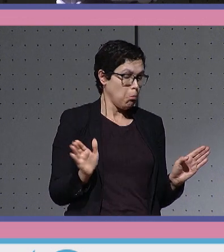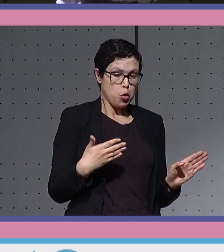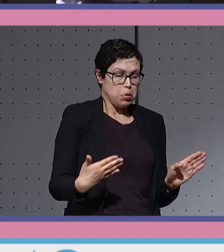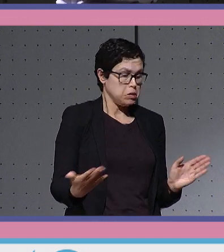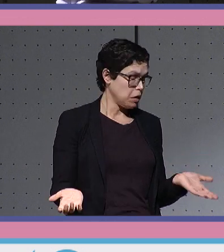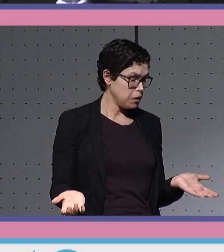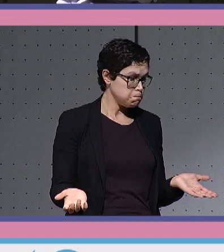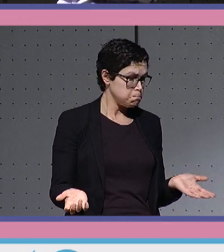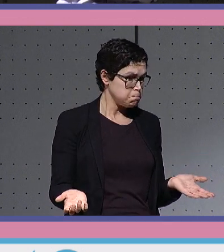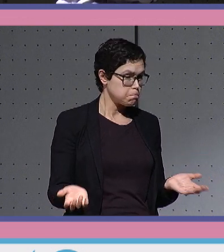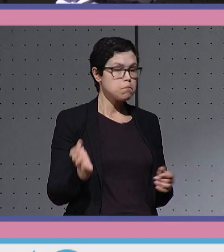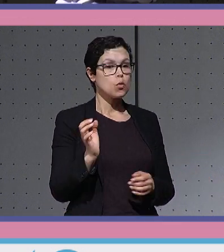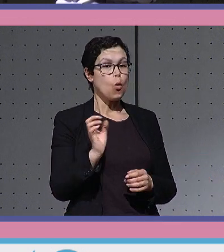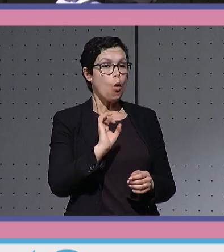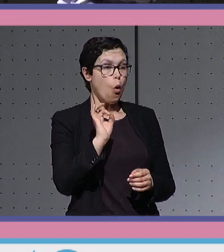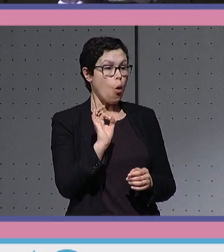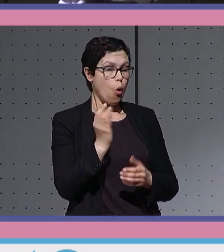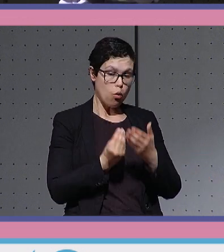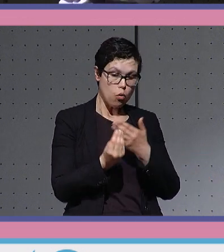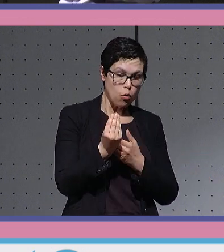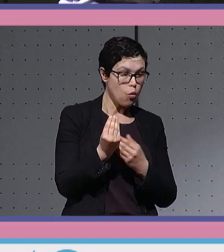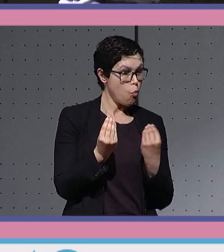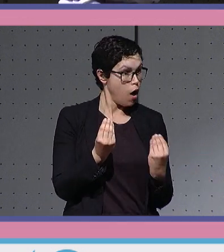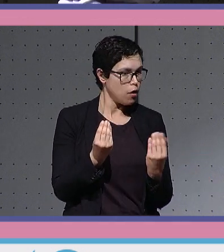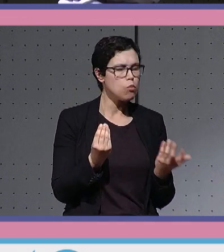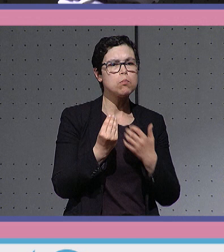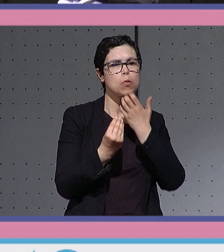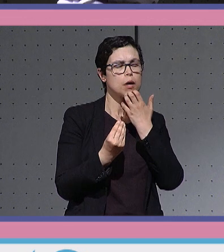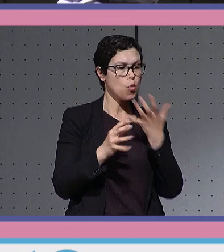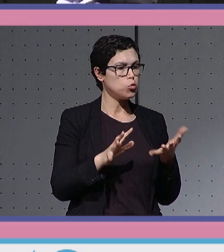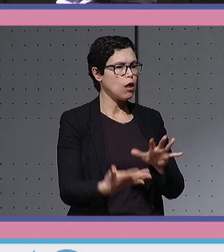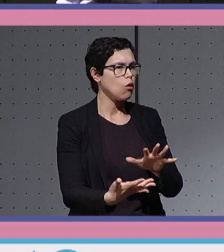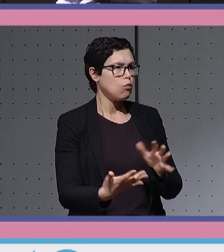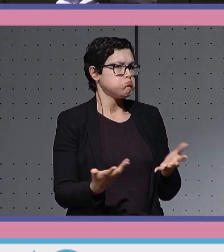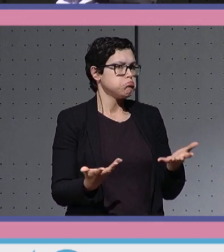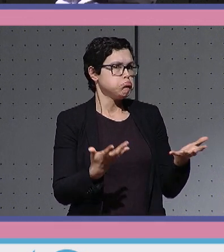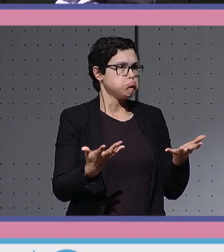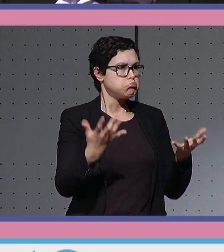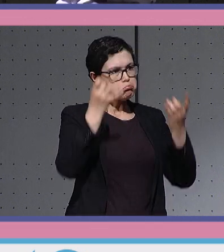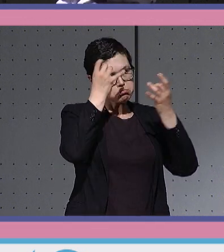nada. Otras veces puede ser bueno. Imaginaros que